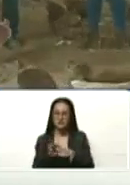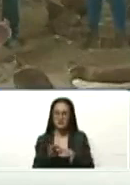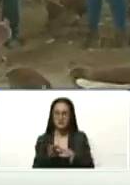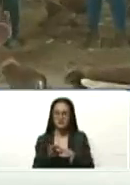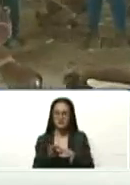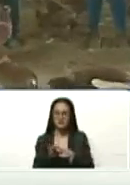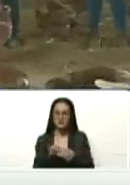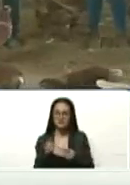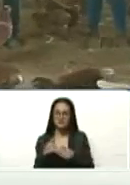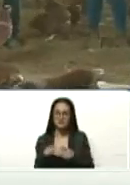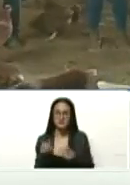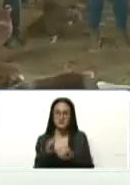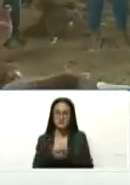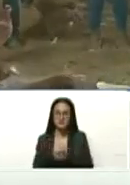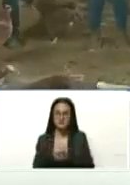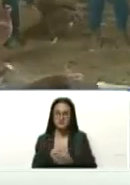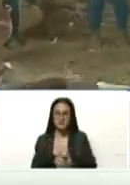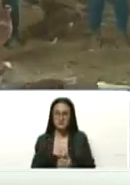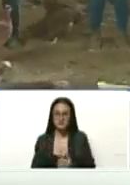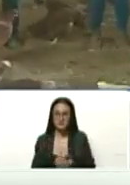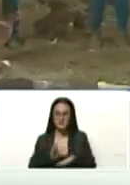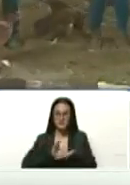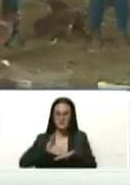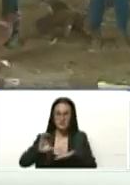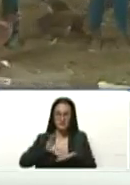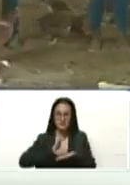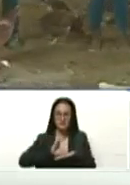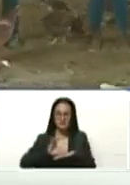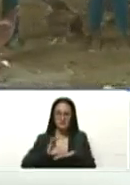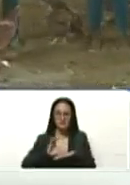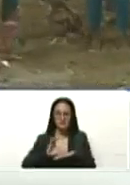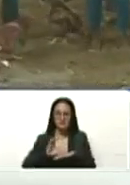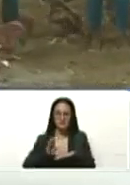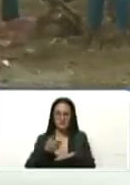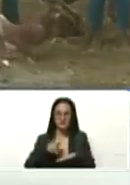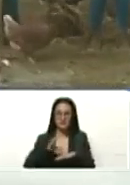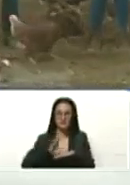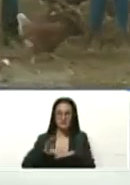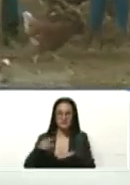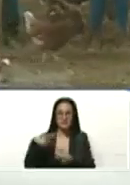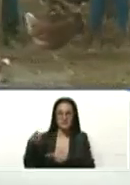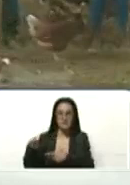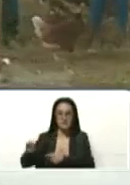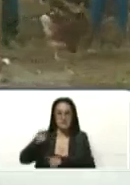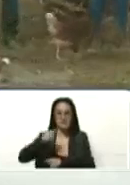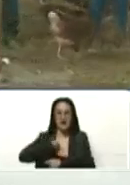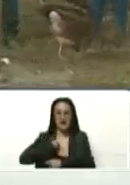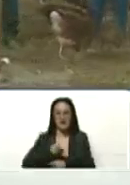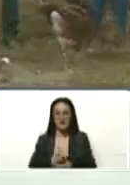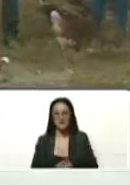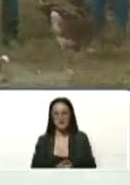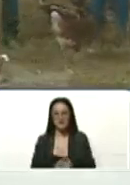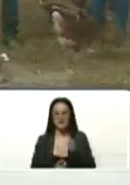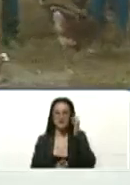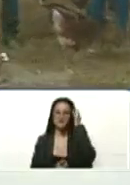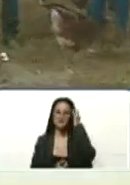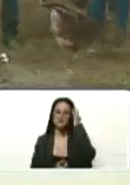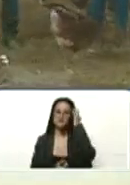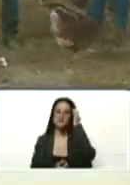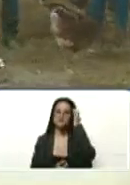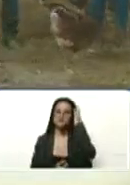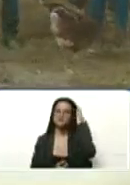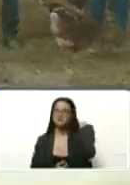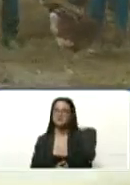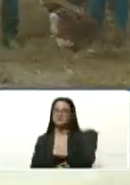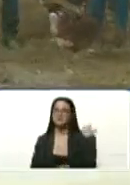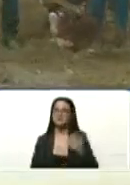Alejandra, que nos está oyendo allí, el financiamiento es que le damos fiado los pollos y después nos los paga. Bueno, bien. ¿Somos